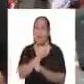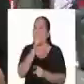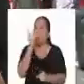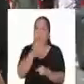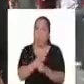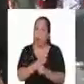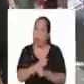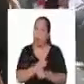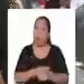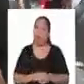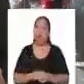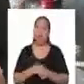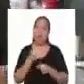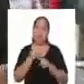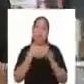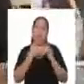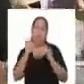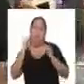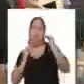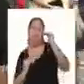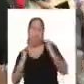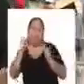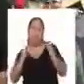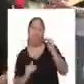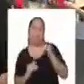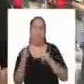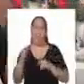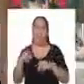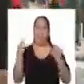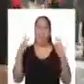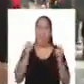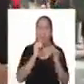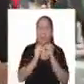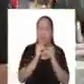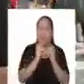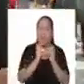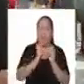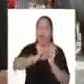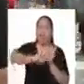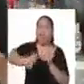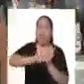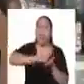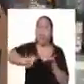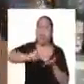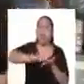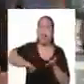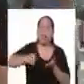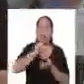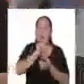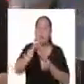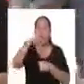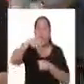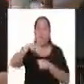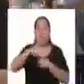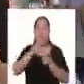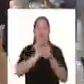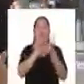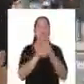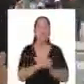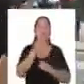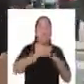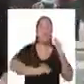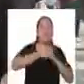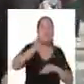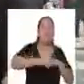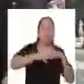desigualdad de oportunidades. Este asunto no se arregla solamente reprimiendo o reordenando, sino con cambios estructurales para Lima.